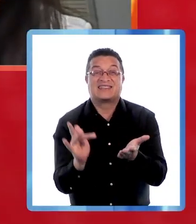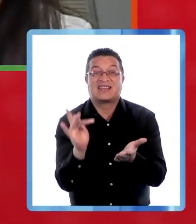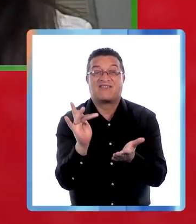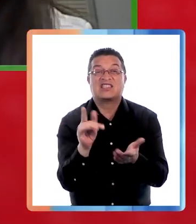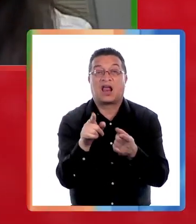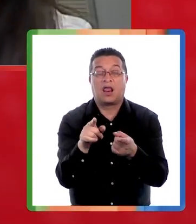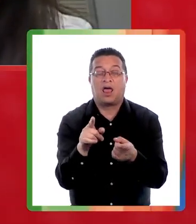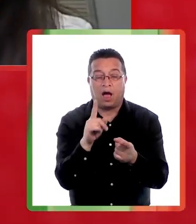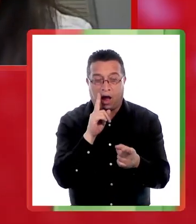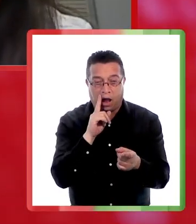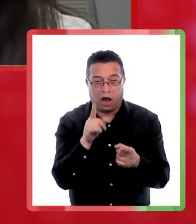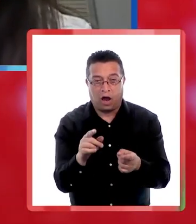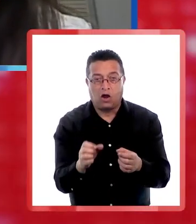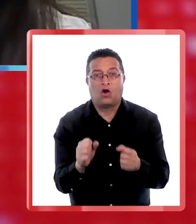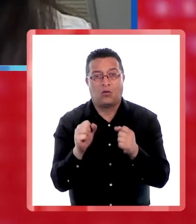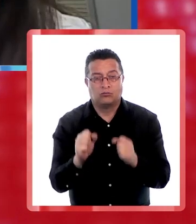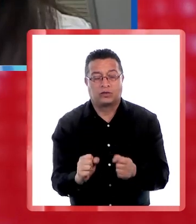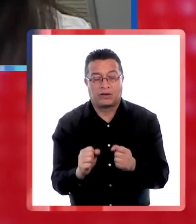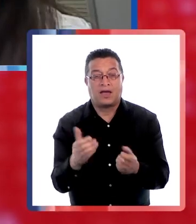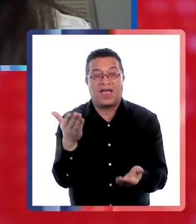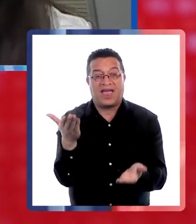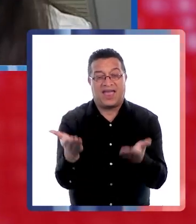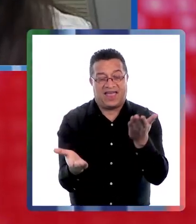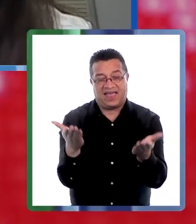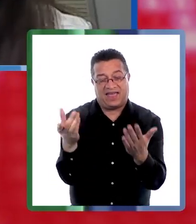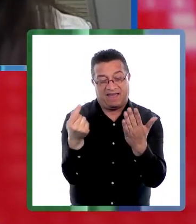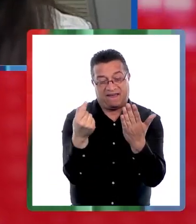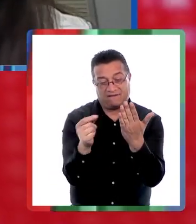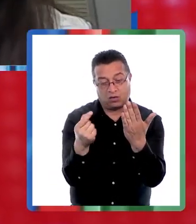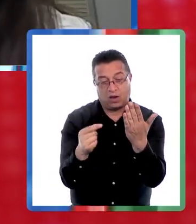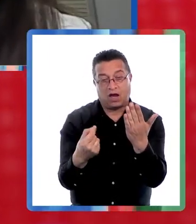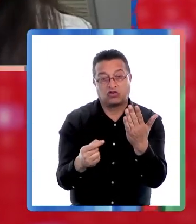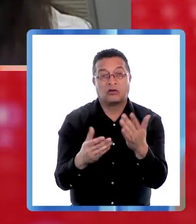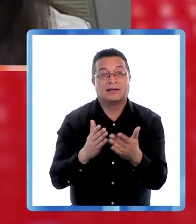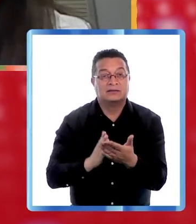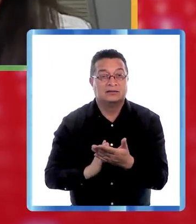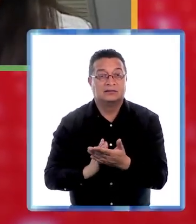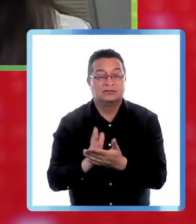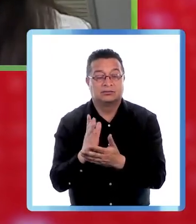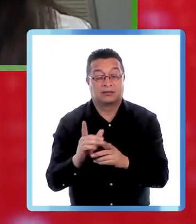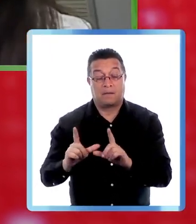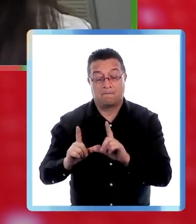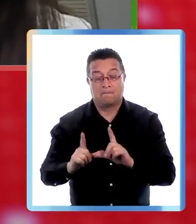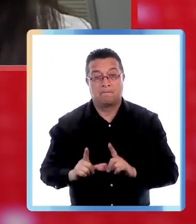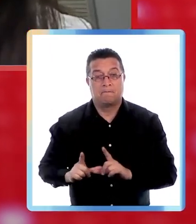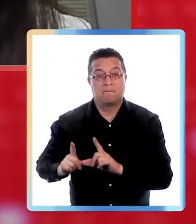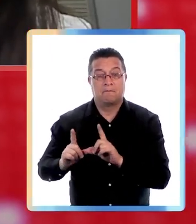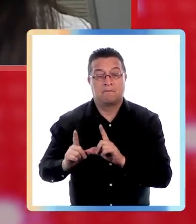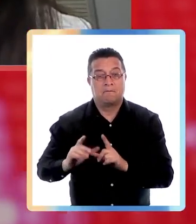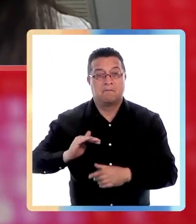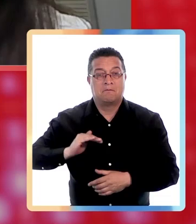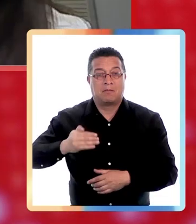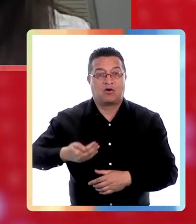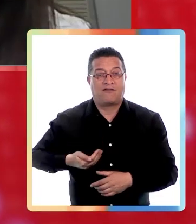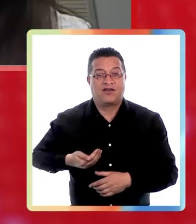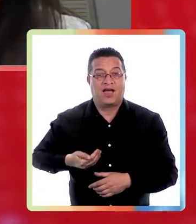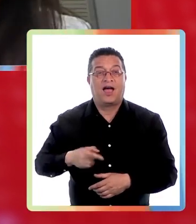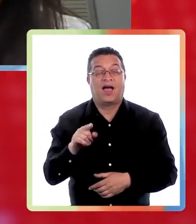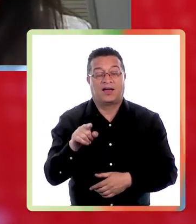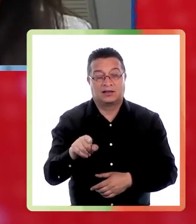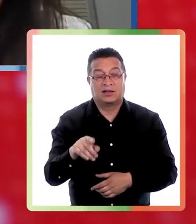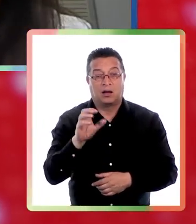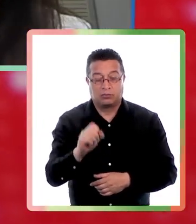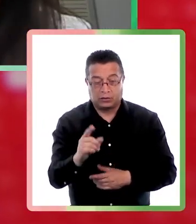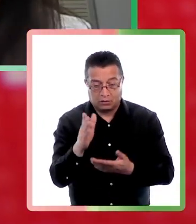que permiten por lo menos hacer una evaluación, por lo menos inicial, de las mamografías. A lo mejor de esa